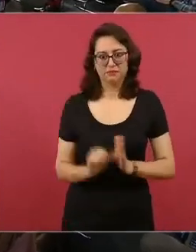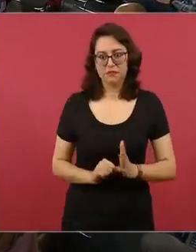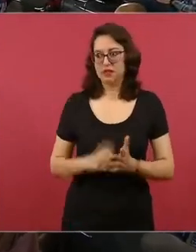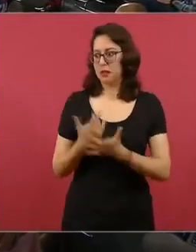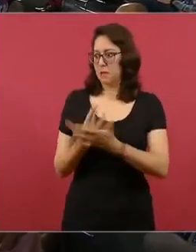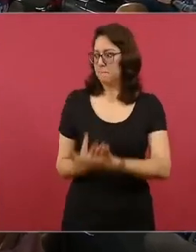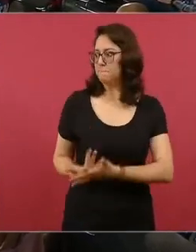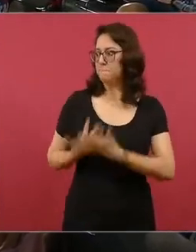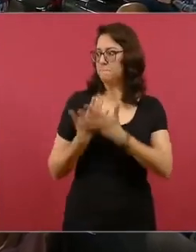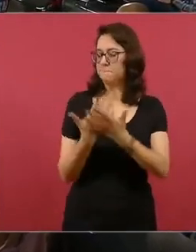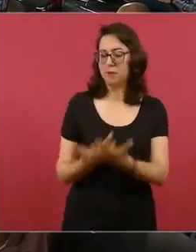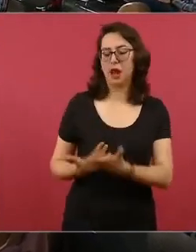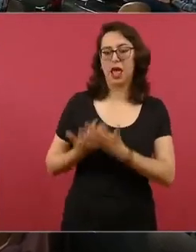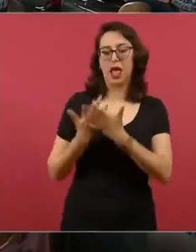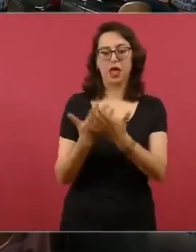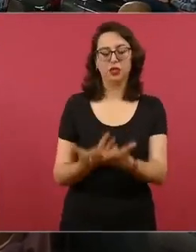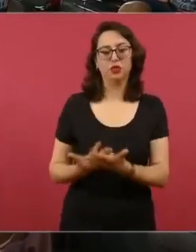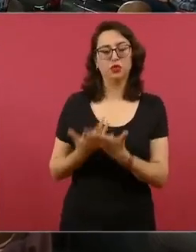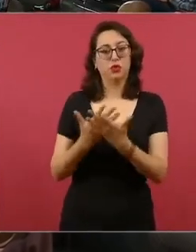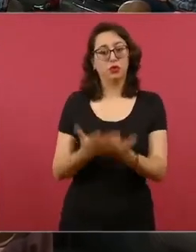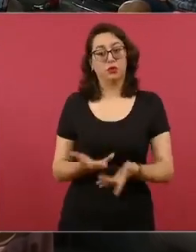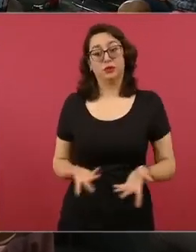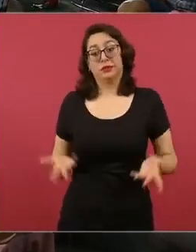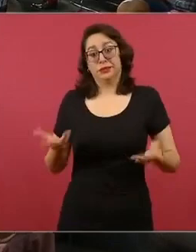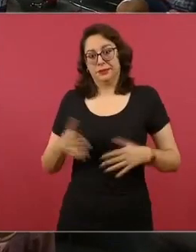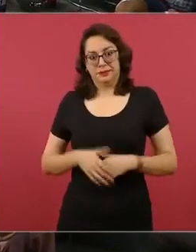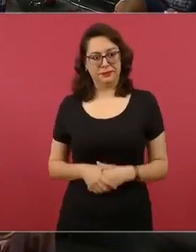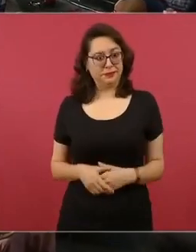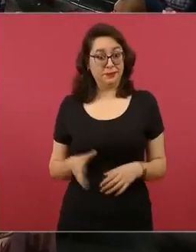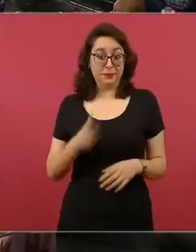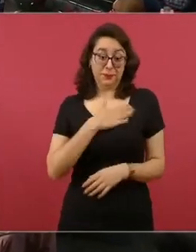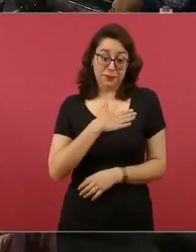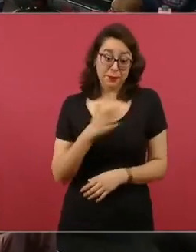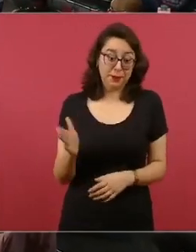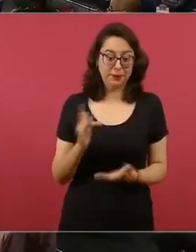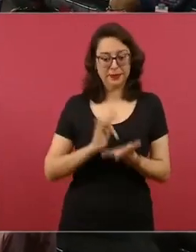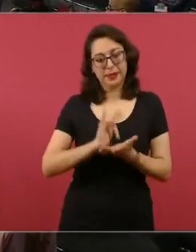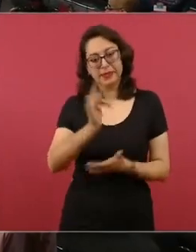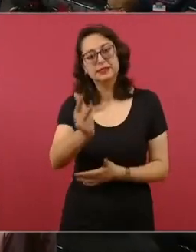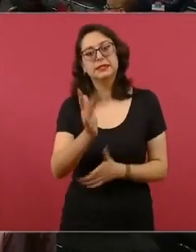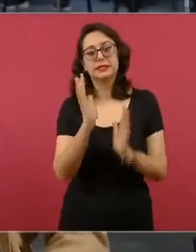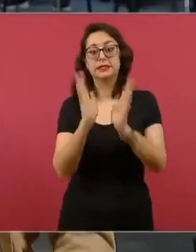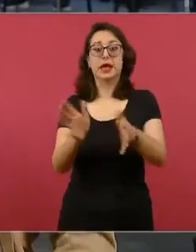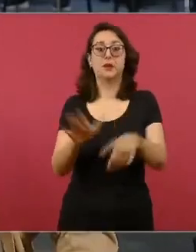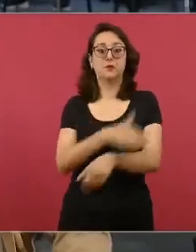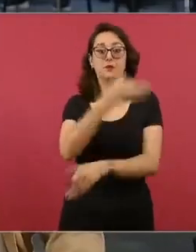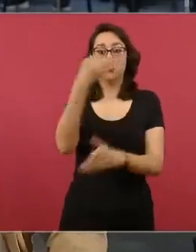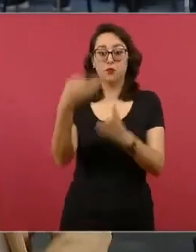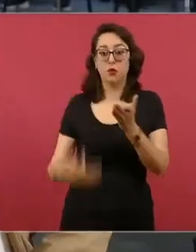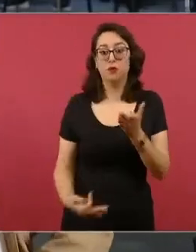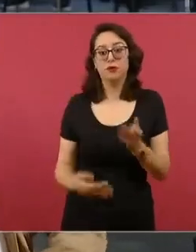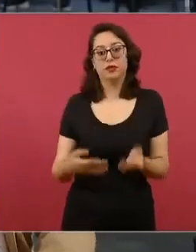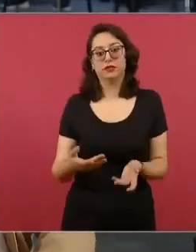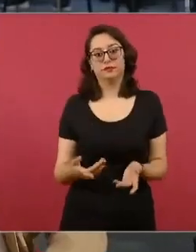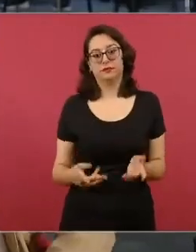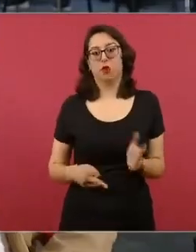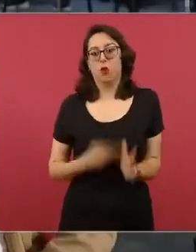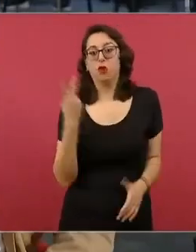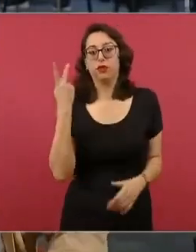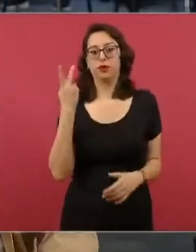semana desde hace 6 meses, pero pues gracias que nuevamente me da la oportunidad de hablar. Presidente, antes que